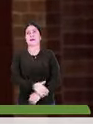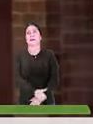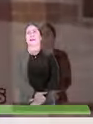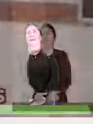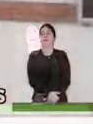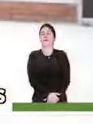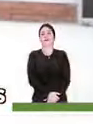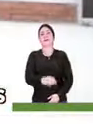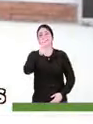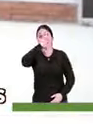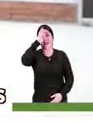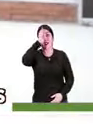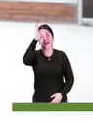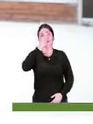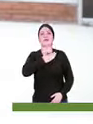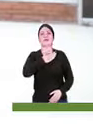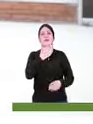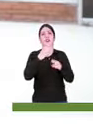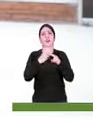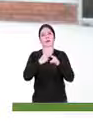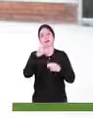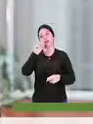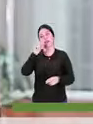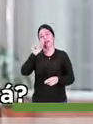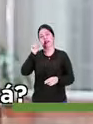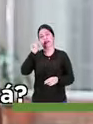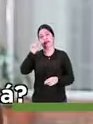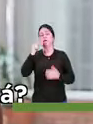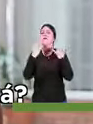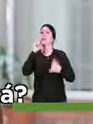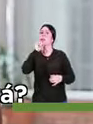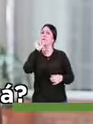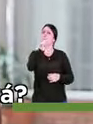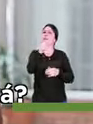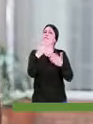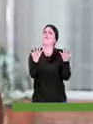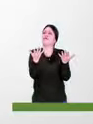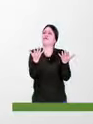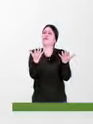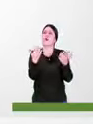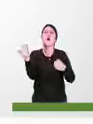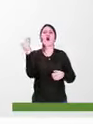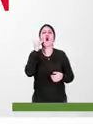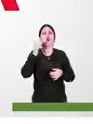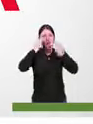Hola, mi nombre es Vanessa Cubillos y mi pregunta es, ¿cuándo tendremos metro en Bogotá?